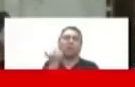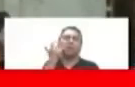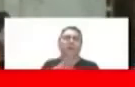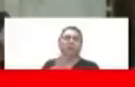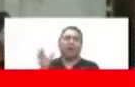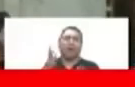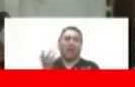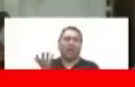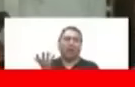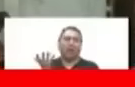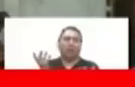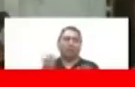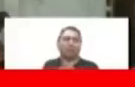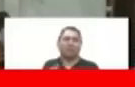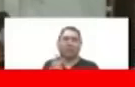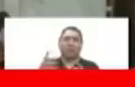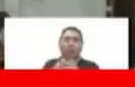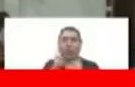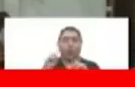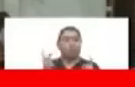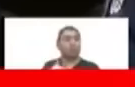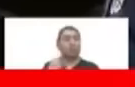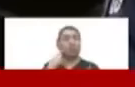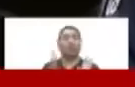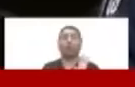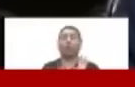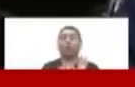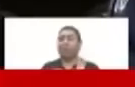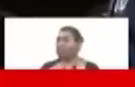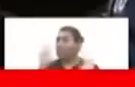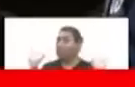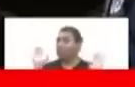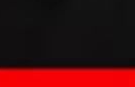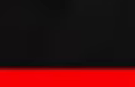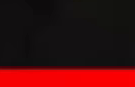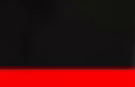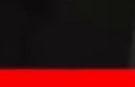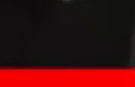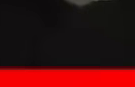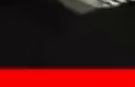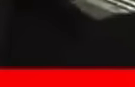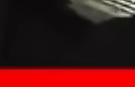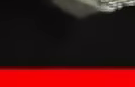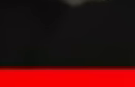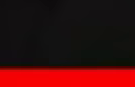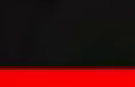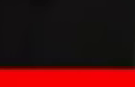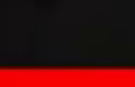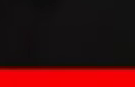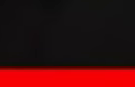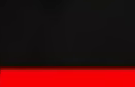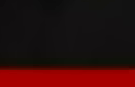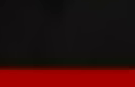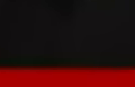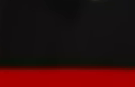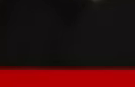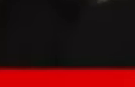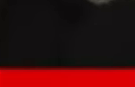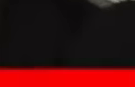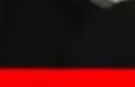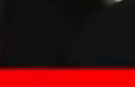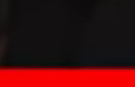recordó, no un acto político ni nada por decir, un acto más bien de... por los 30 años de la